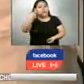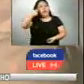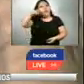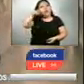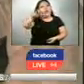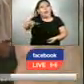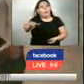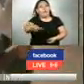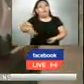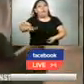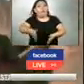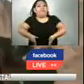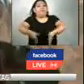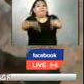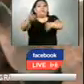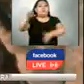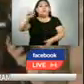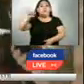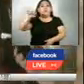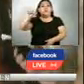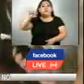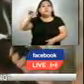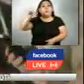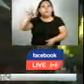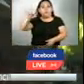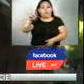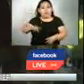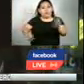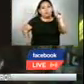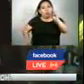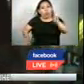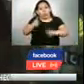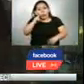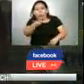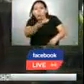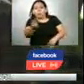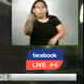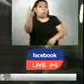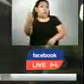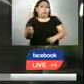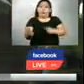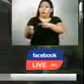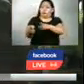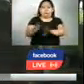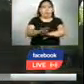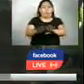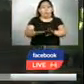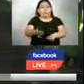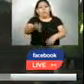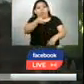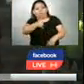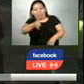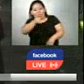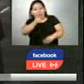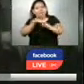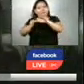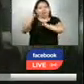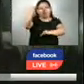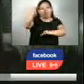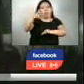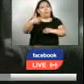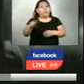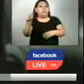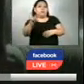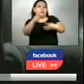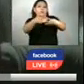este dispositivo sobre la calle Sisimiles en San Salvador, se encontró solamente a una persona que sobrepasaba los límites permitidos